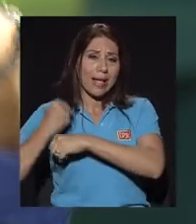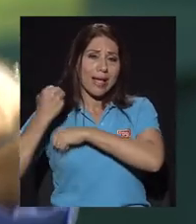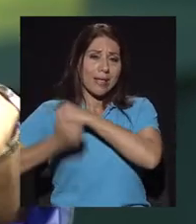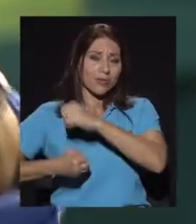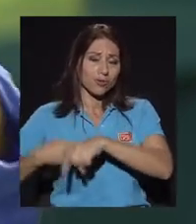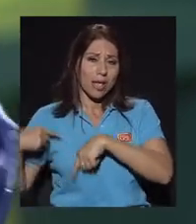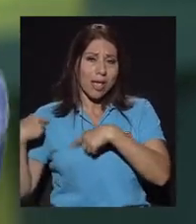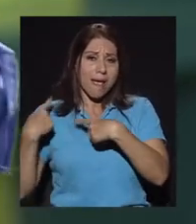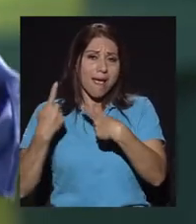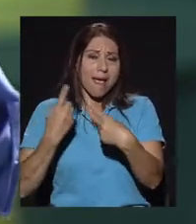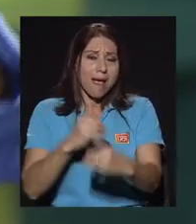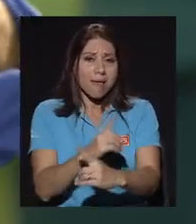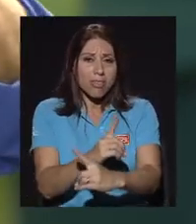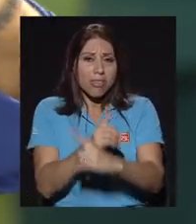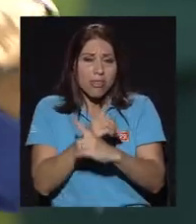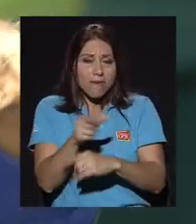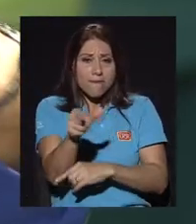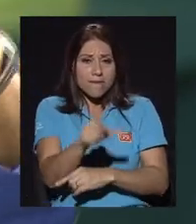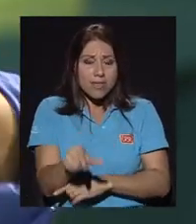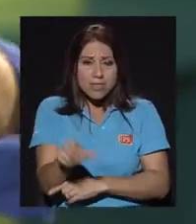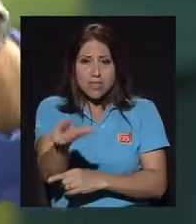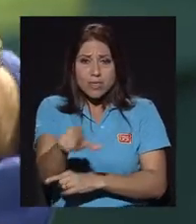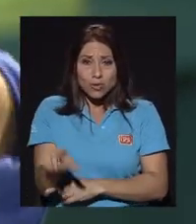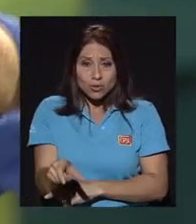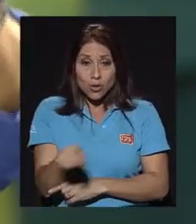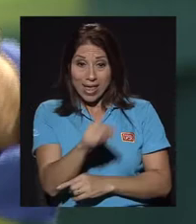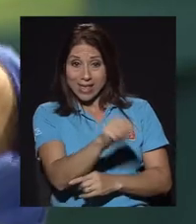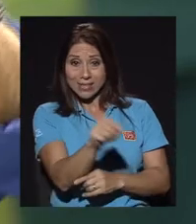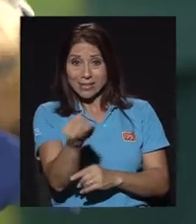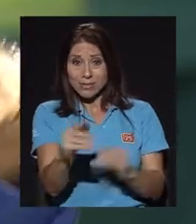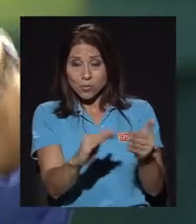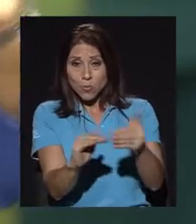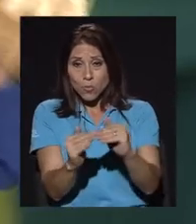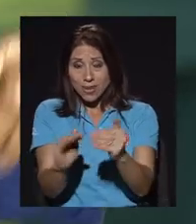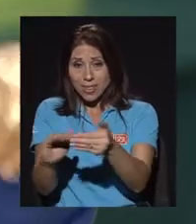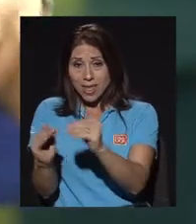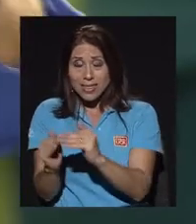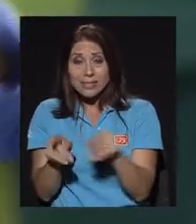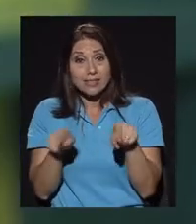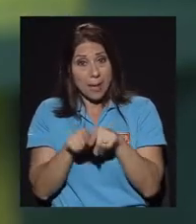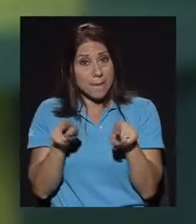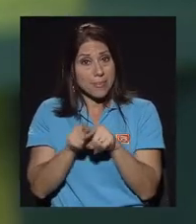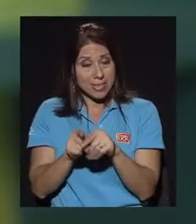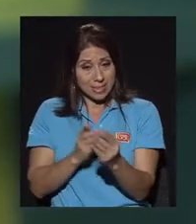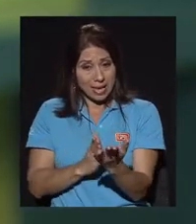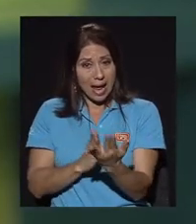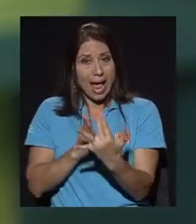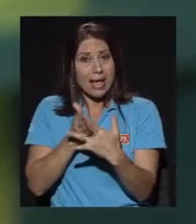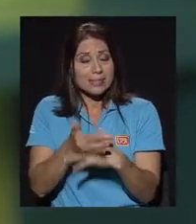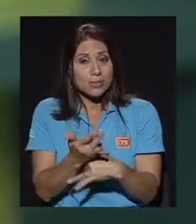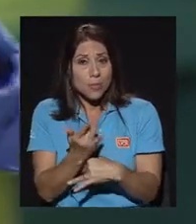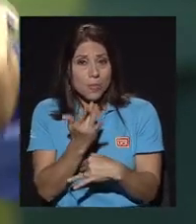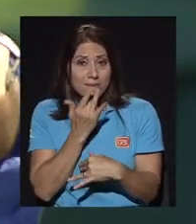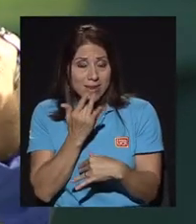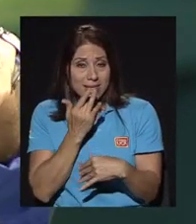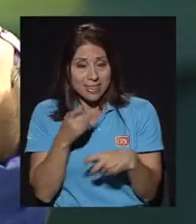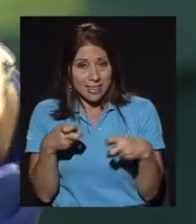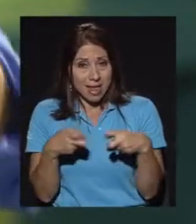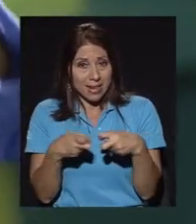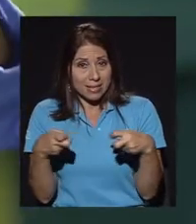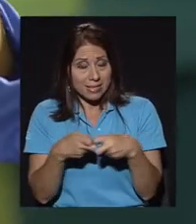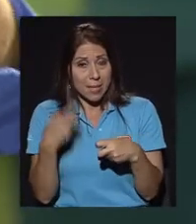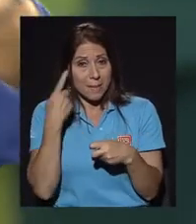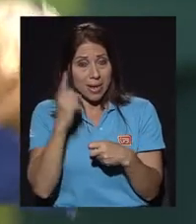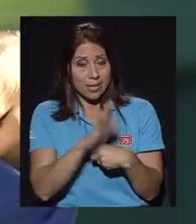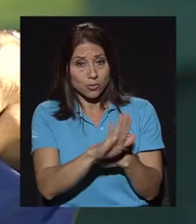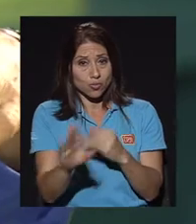de generaciones, de modo que esas comunidades tengan también acceso preferente al recurso eléctrico